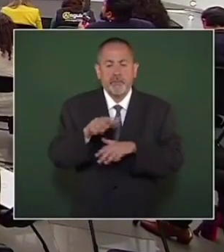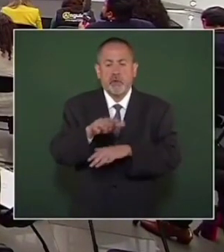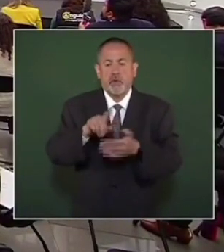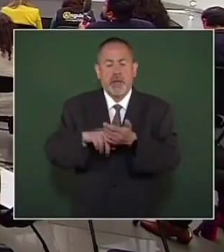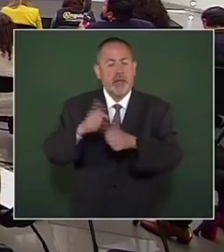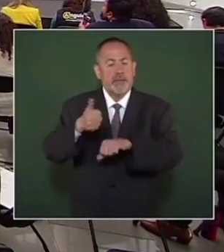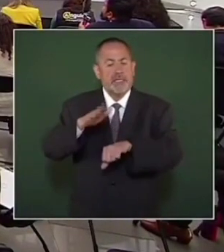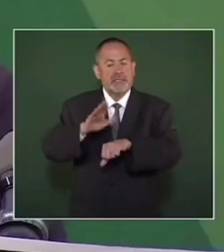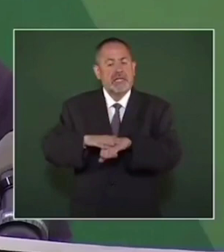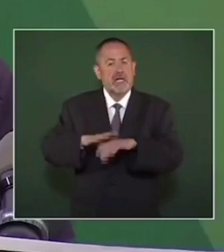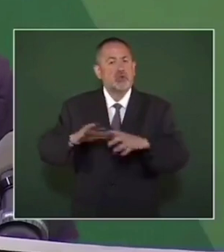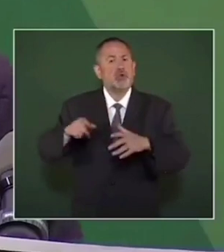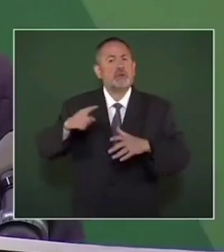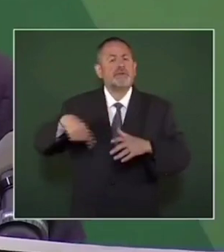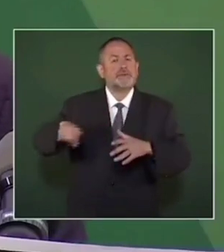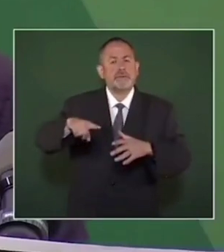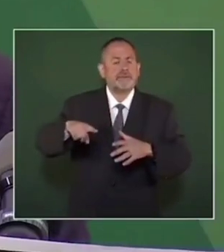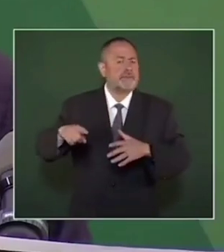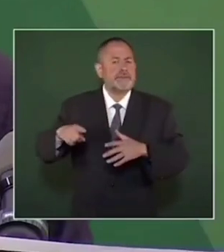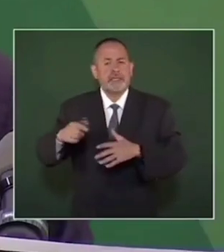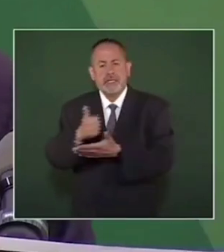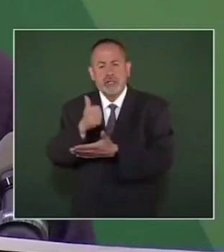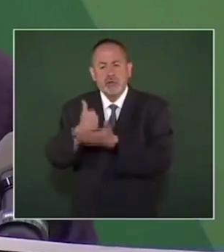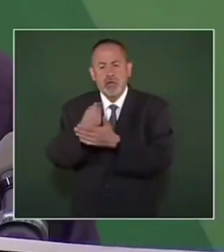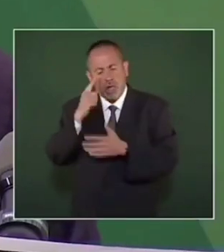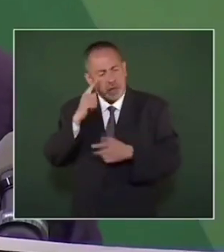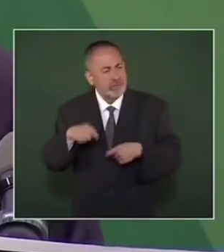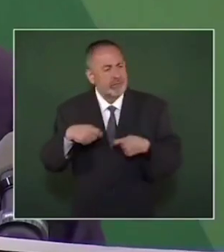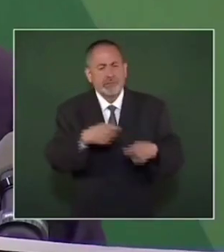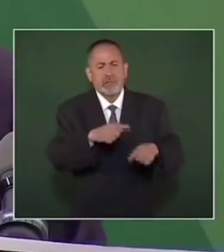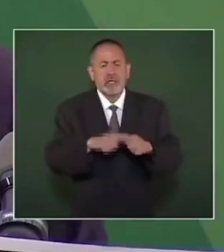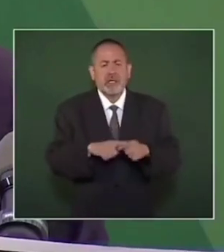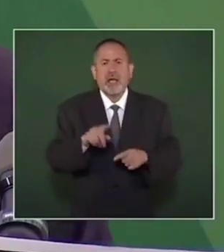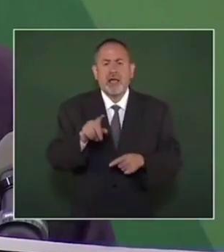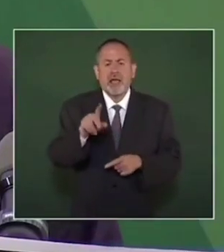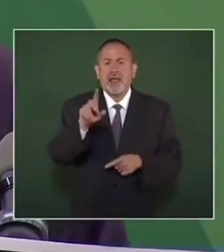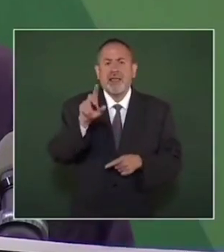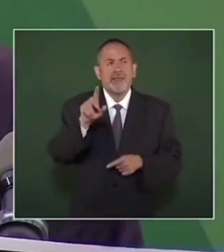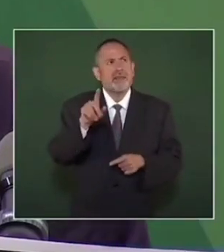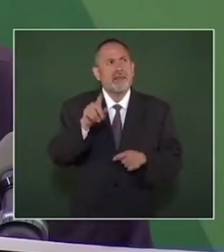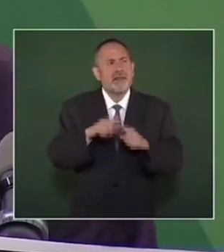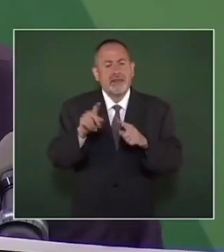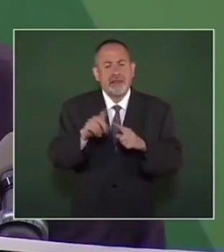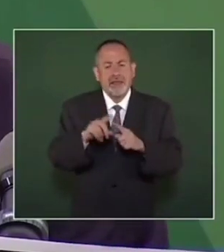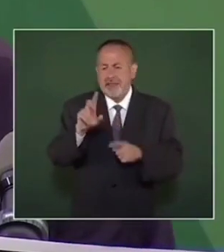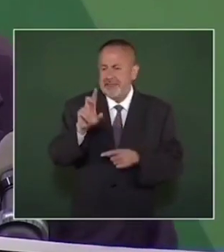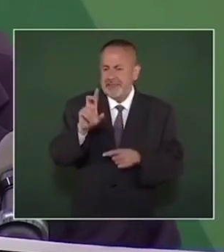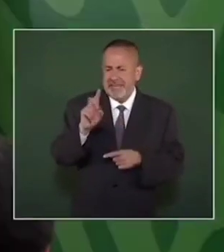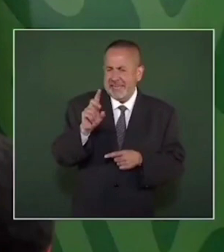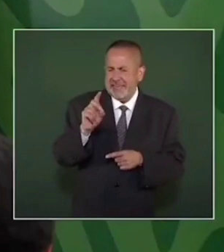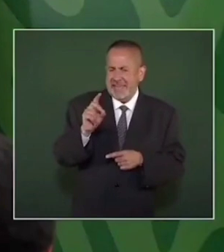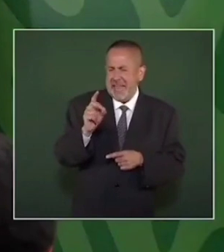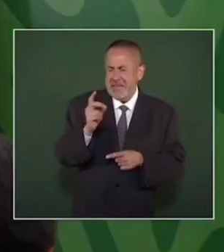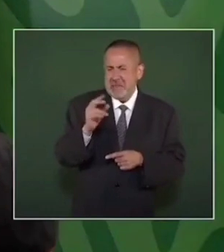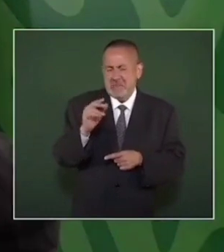de la administración pública de la ciudad se hicieron treinta y tantos,